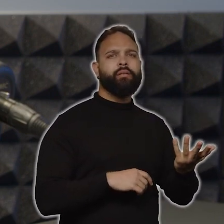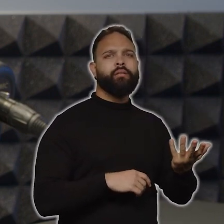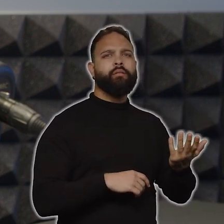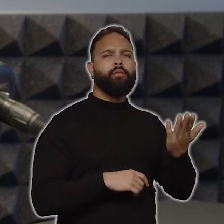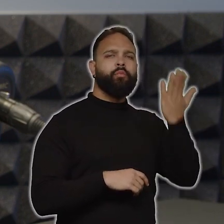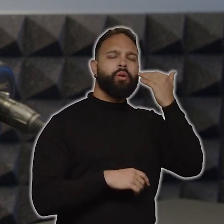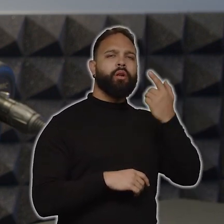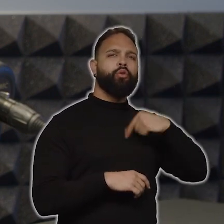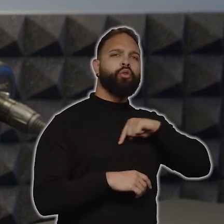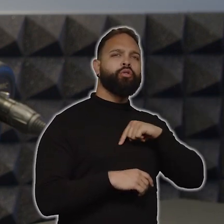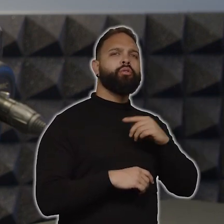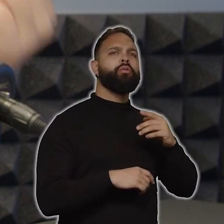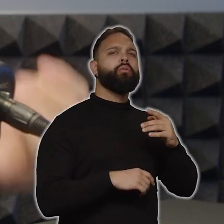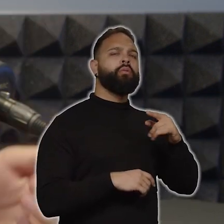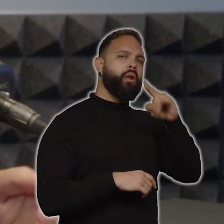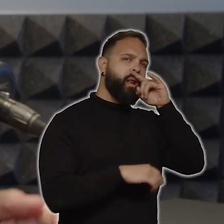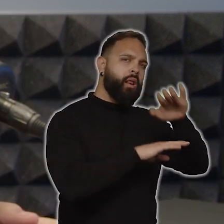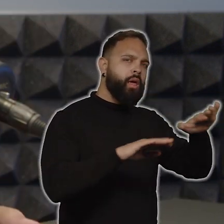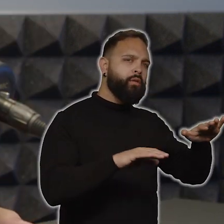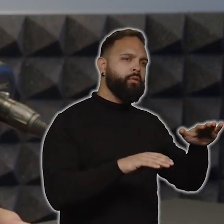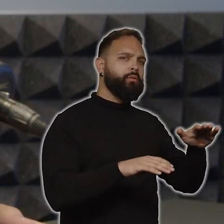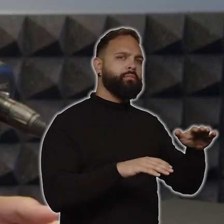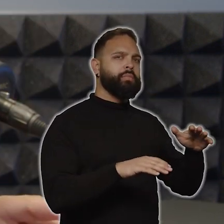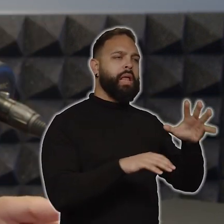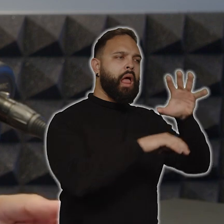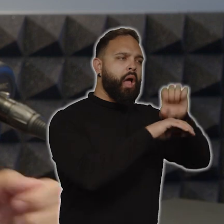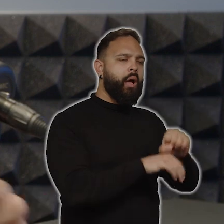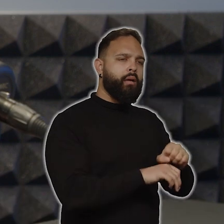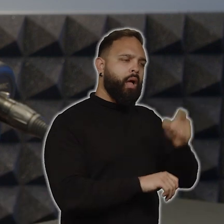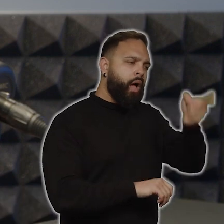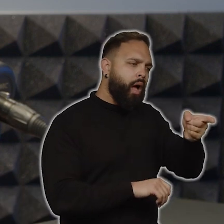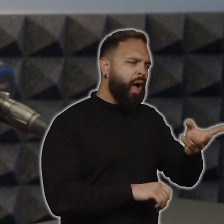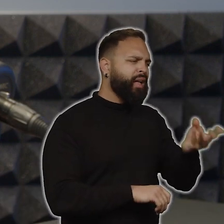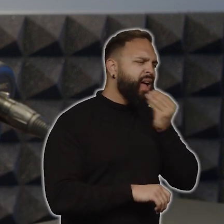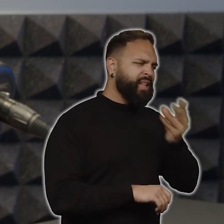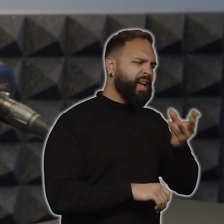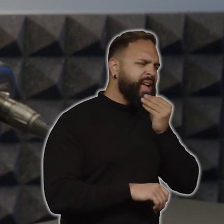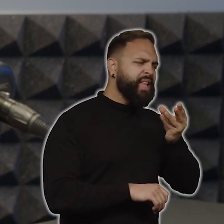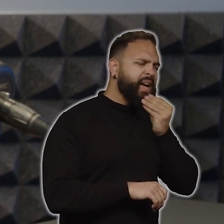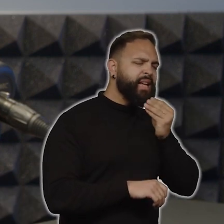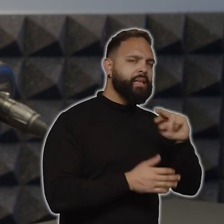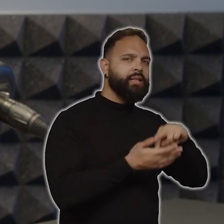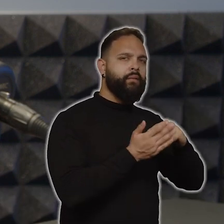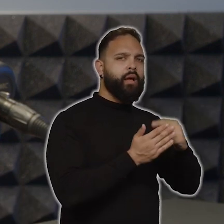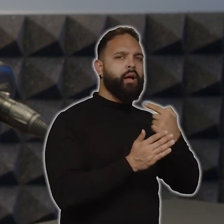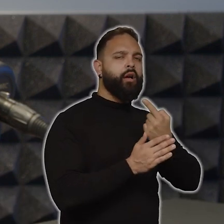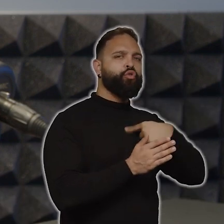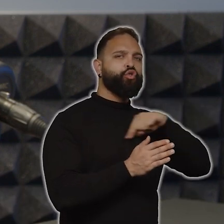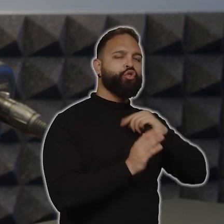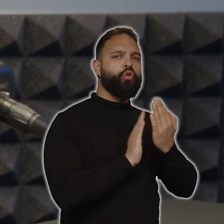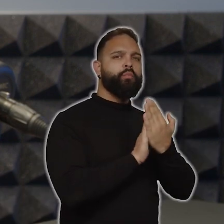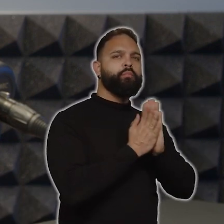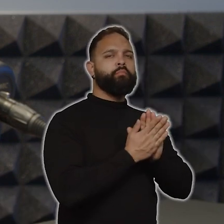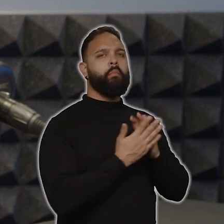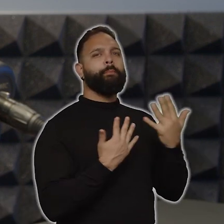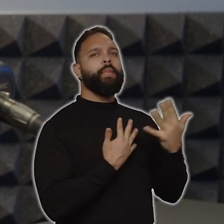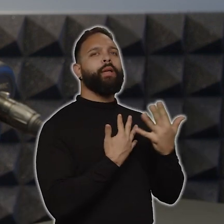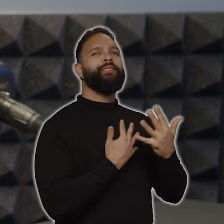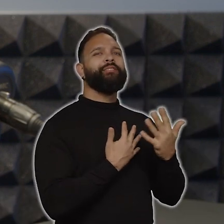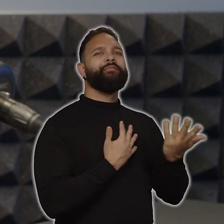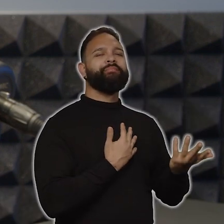nuestra niñez nos mandaban a callar, pues como tal teníamos miedo, porque